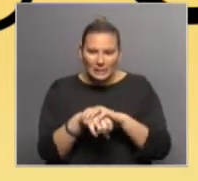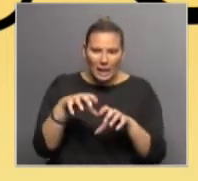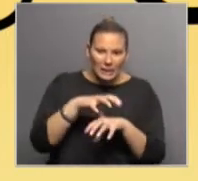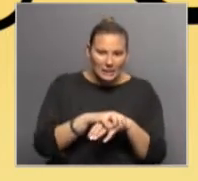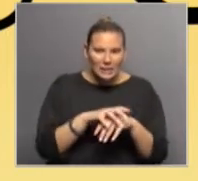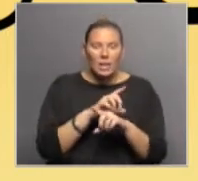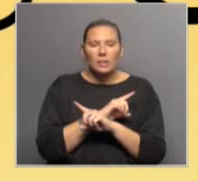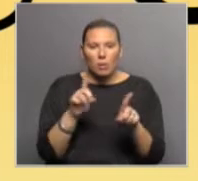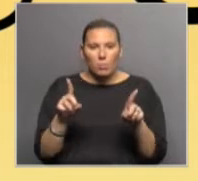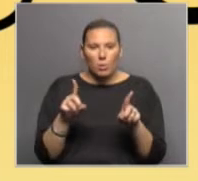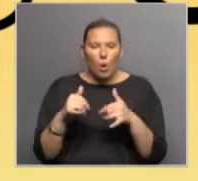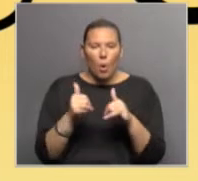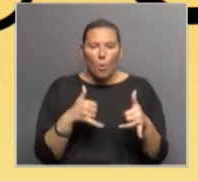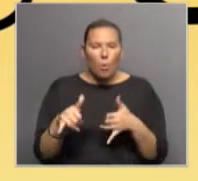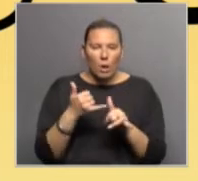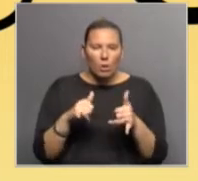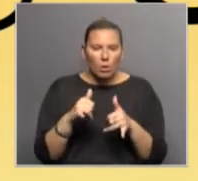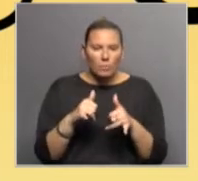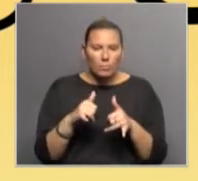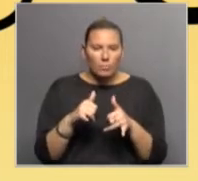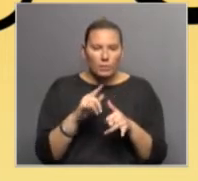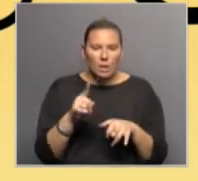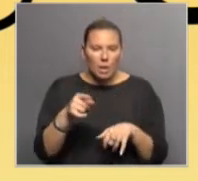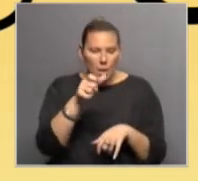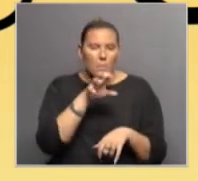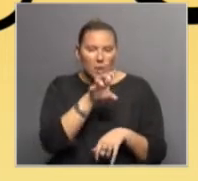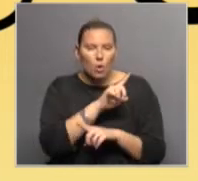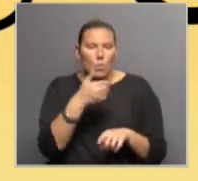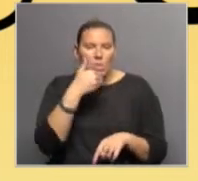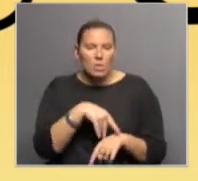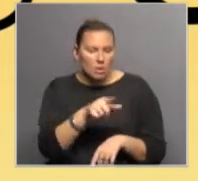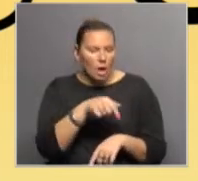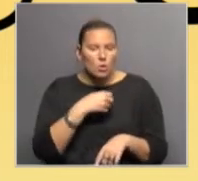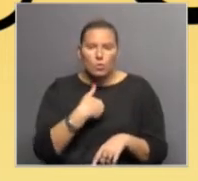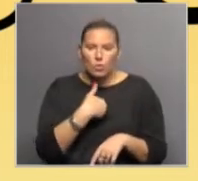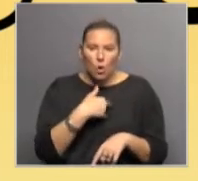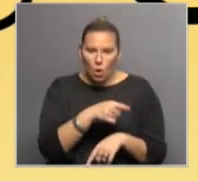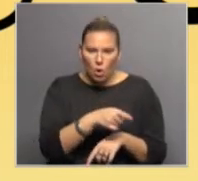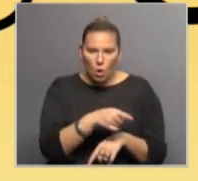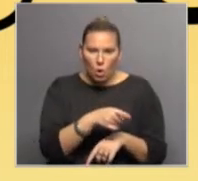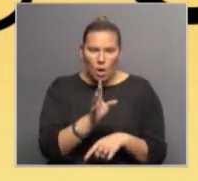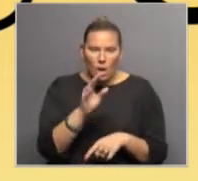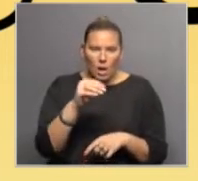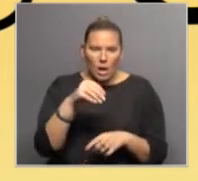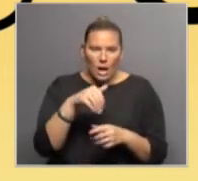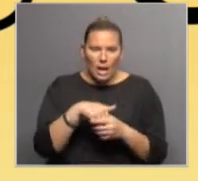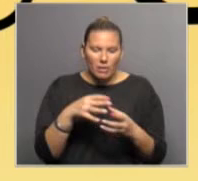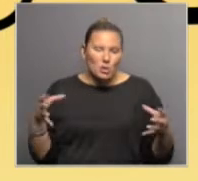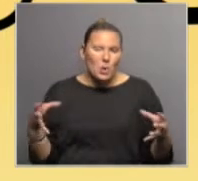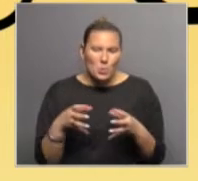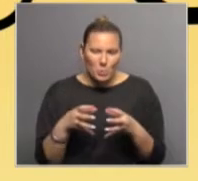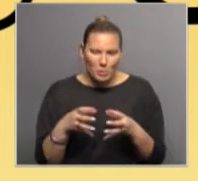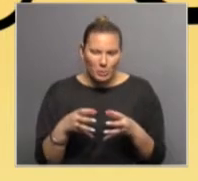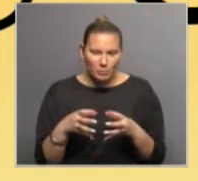y ningún otro tipo de juegos que no le hagan entender al perro qué rol tiene lo que llama dentro de la manada,